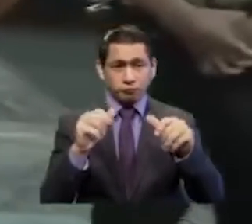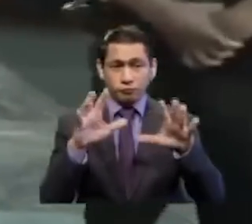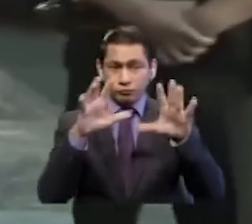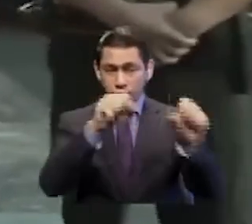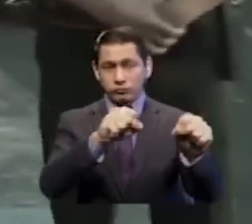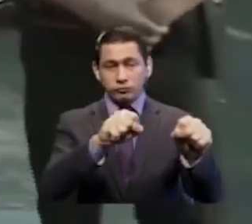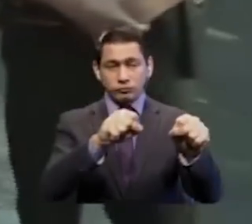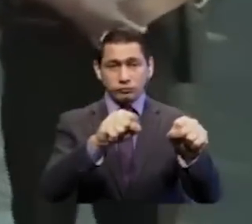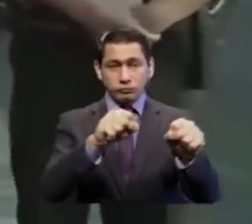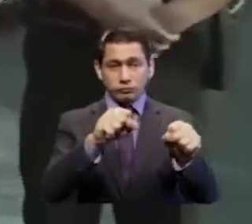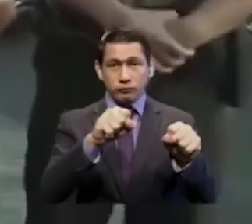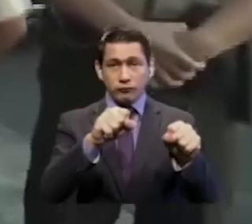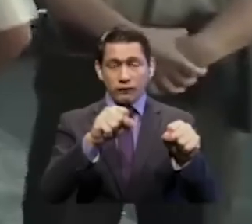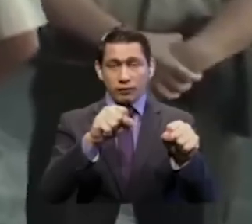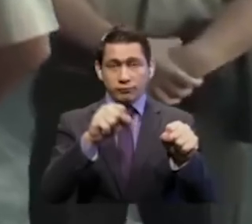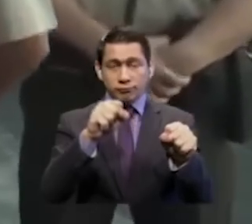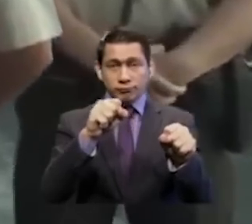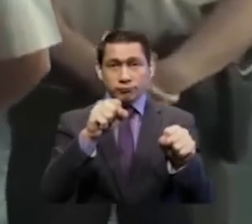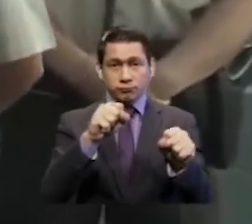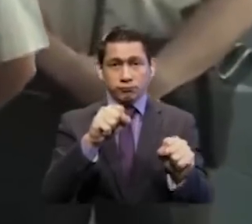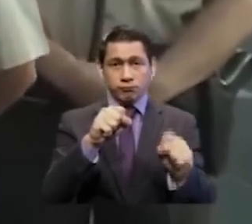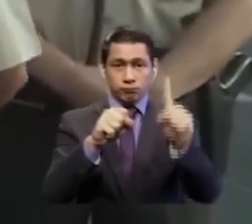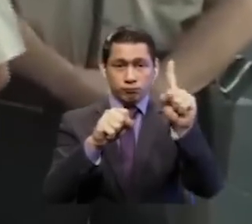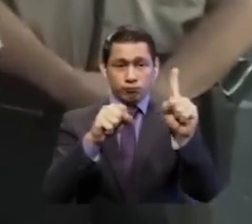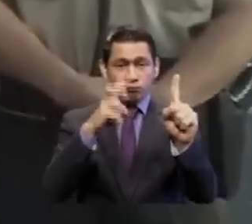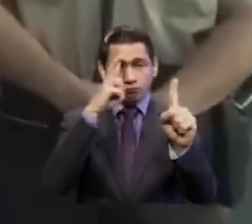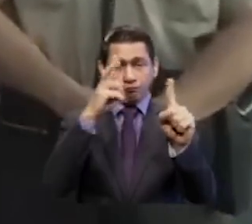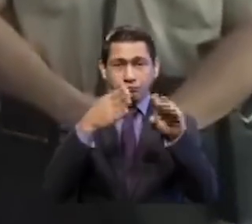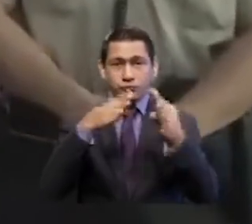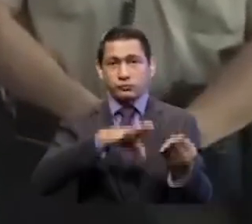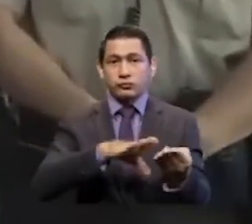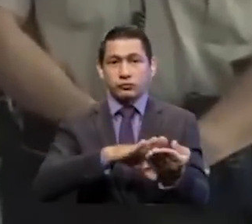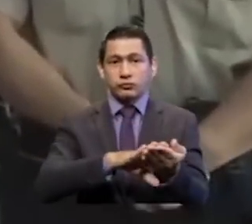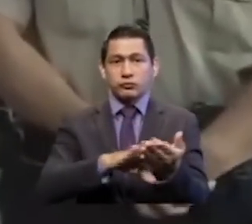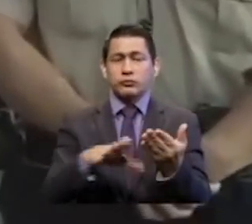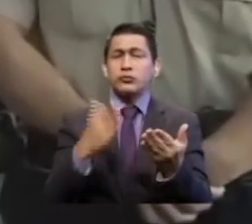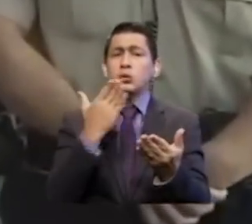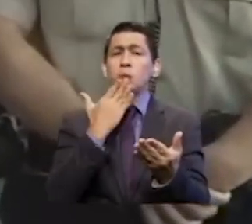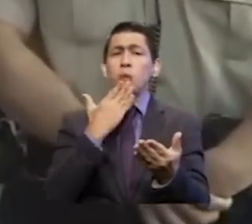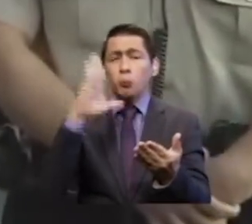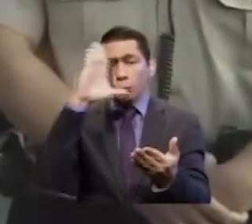club de la policía, ¿no? ¿Cómo llegaron al lugar tan rápido?